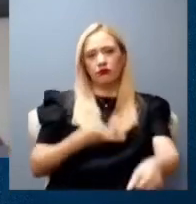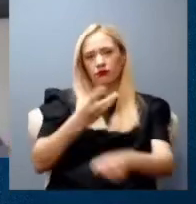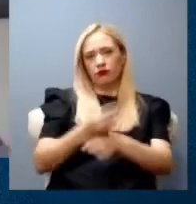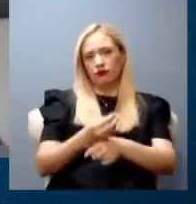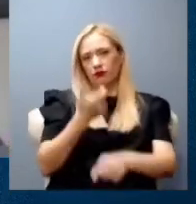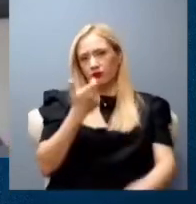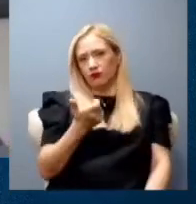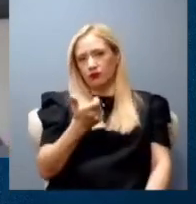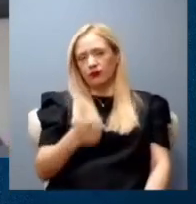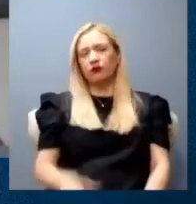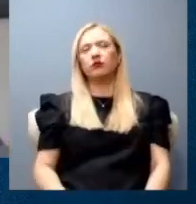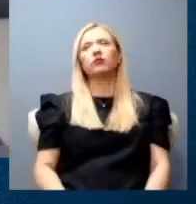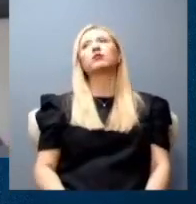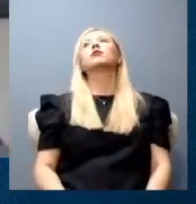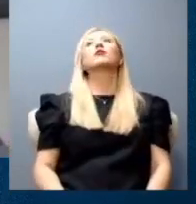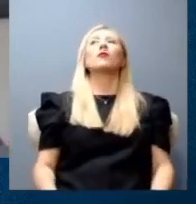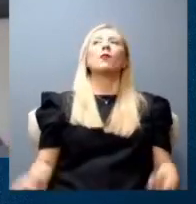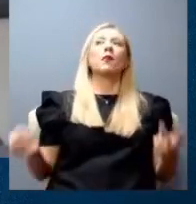compensación monetaria.